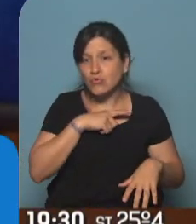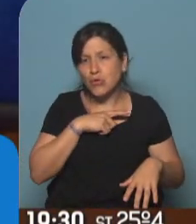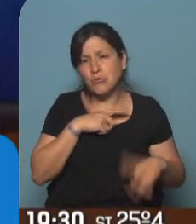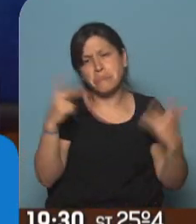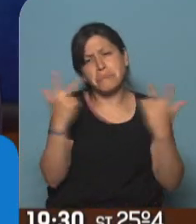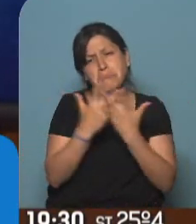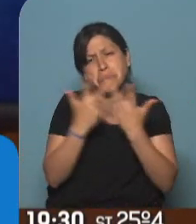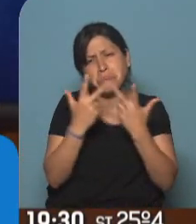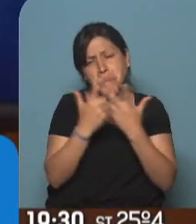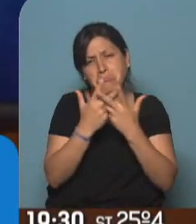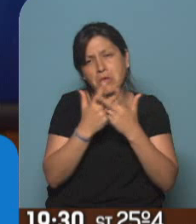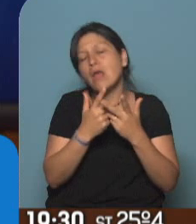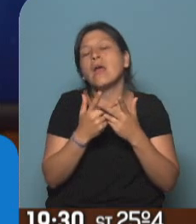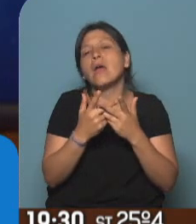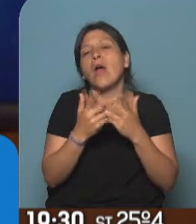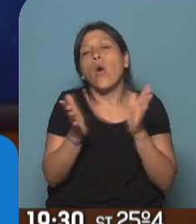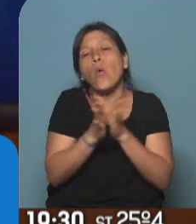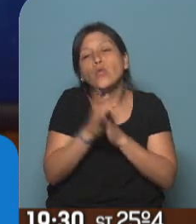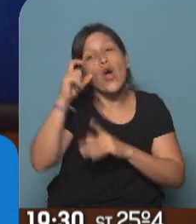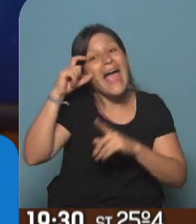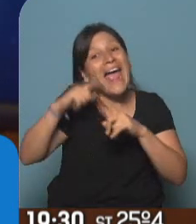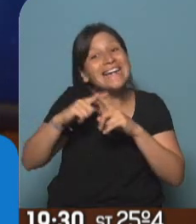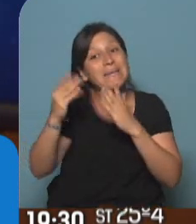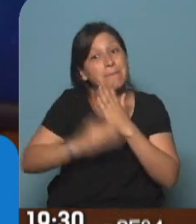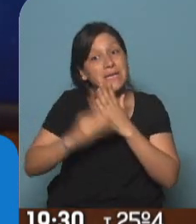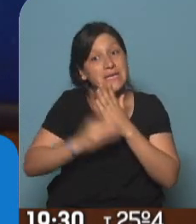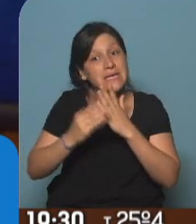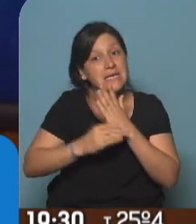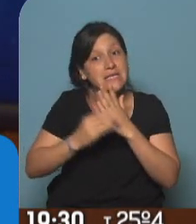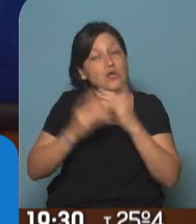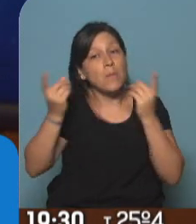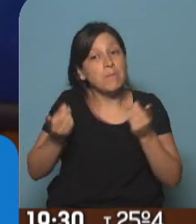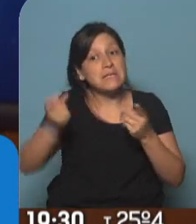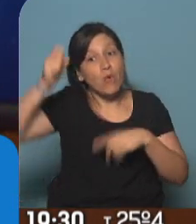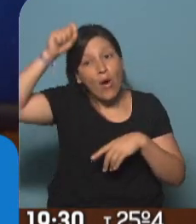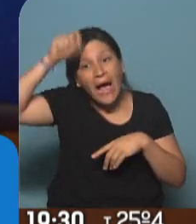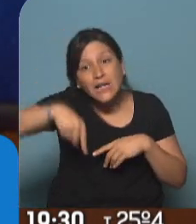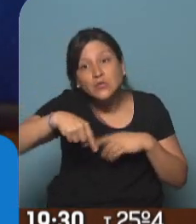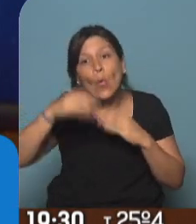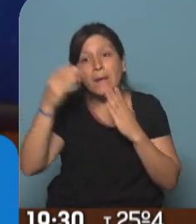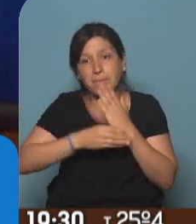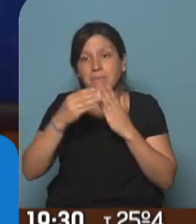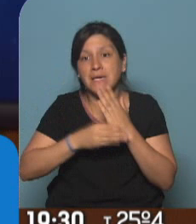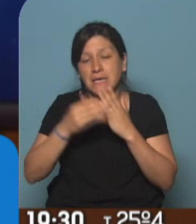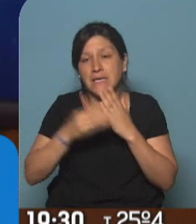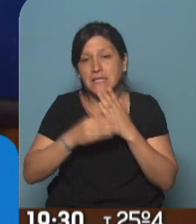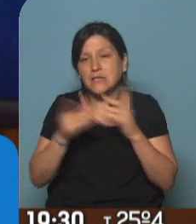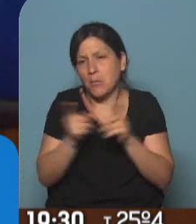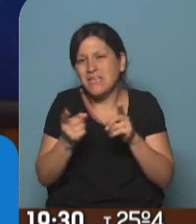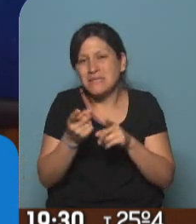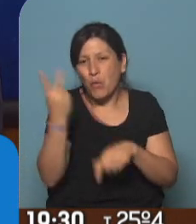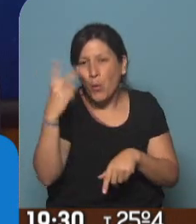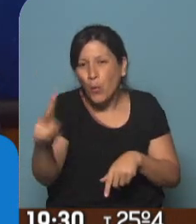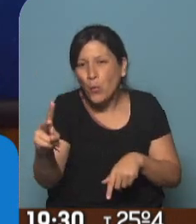con el anterior ministro de seguridad como con el actual ministro que además de ser vicejefe de vicente y de las ciudades buenos aires